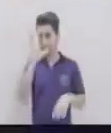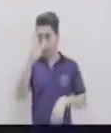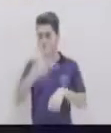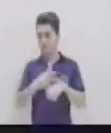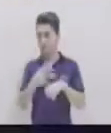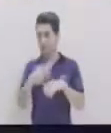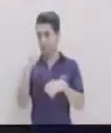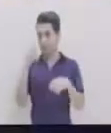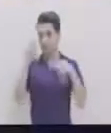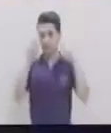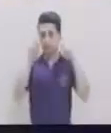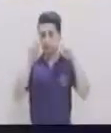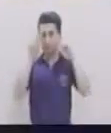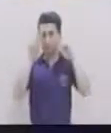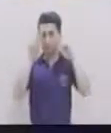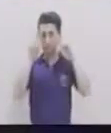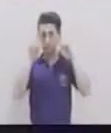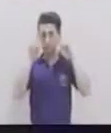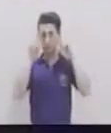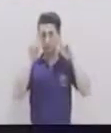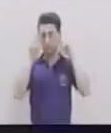Iniciemos. 1,